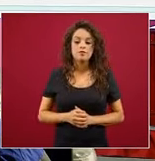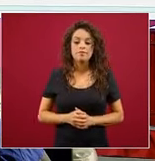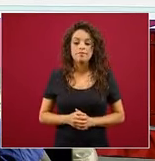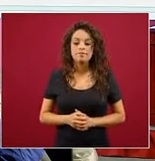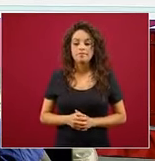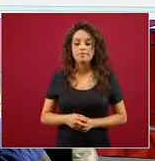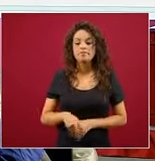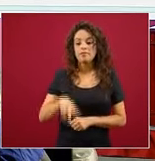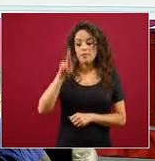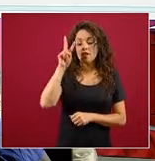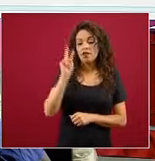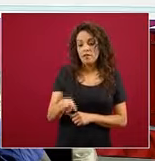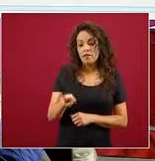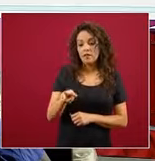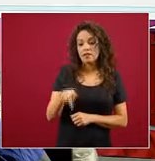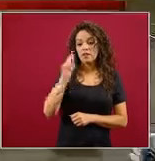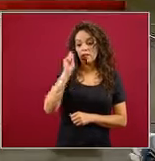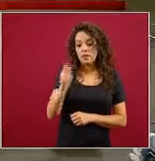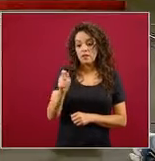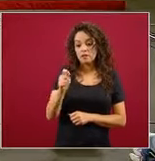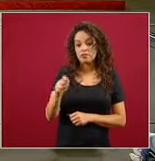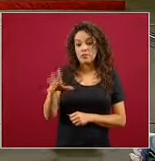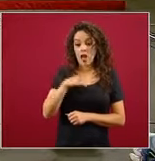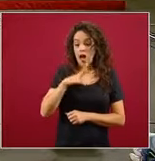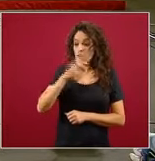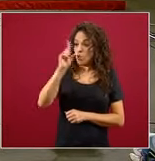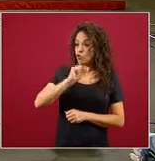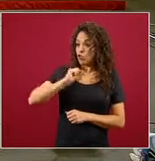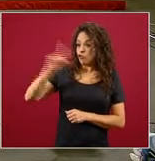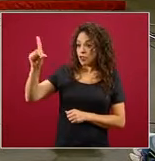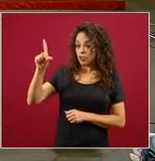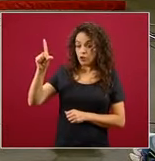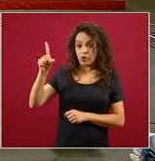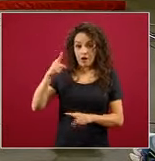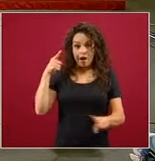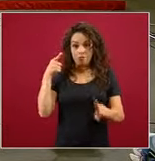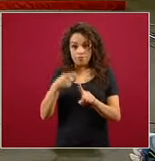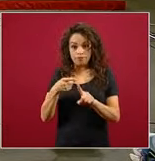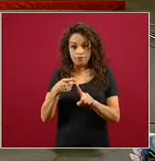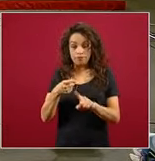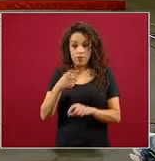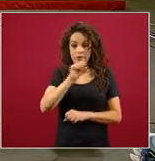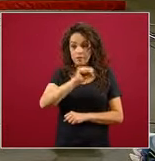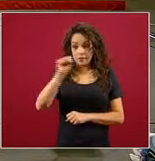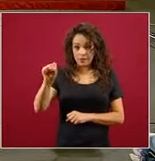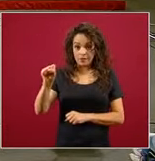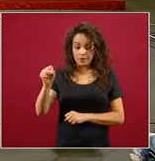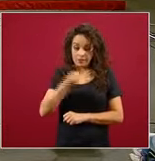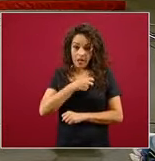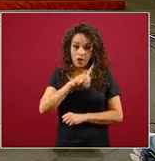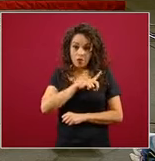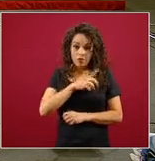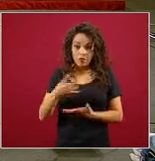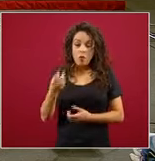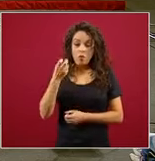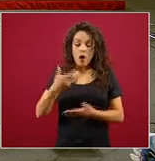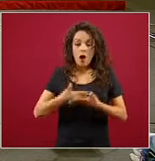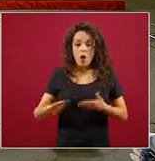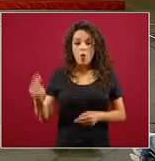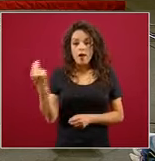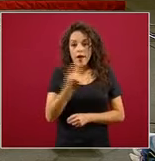aquellos que cuentan con competencias profesionales específicas, pues es necesario comenzar a forjar